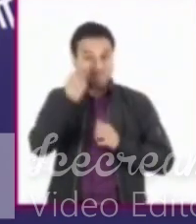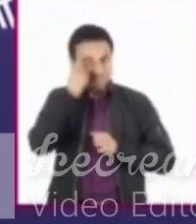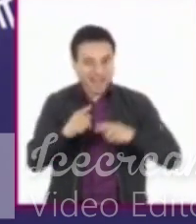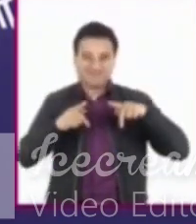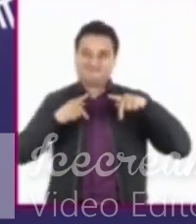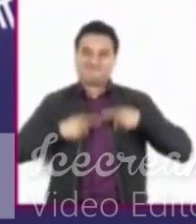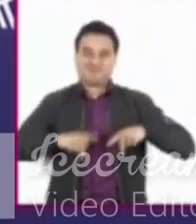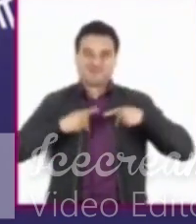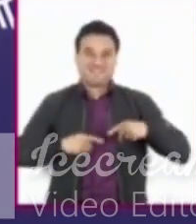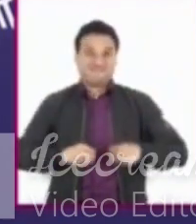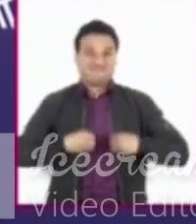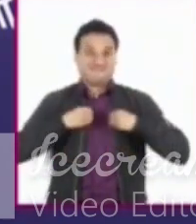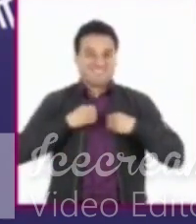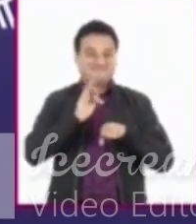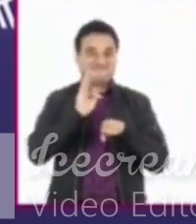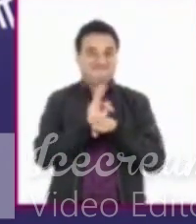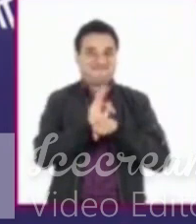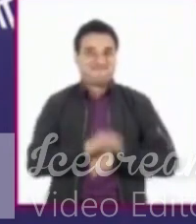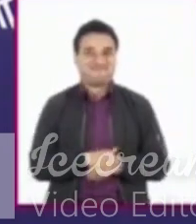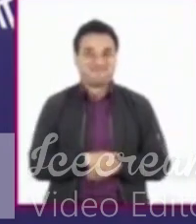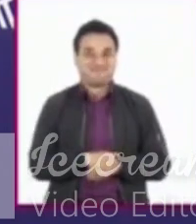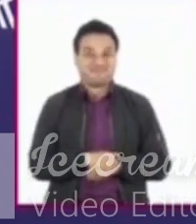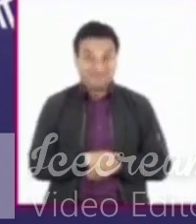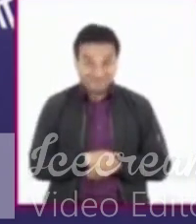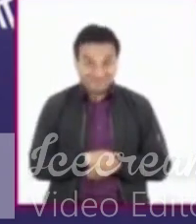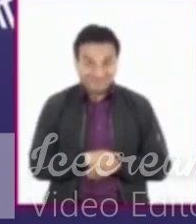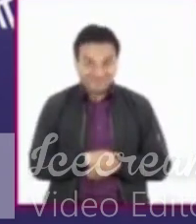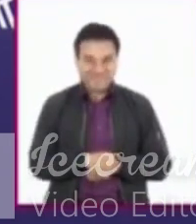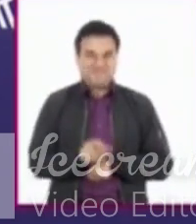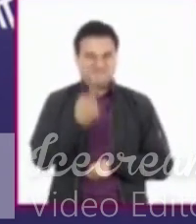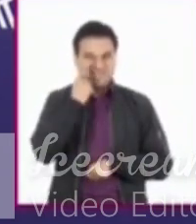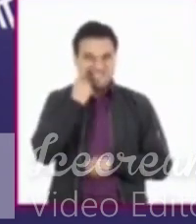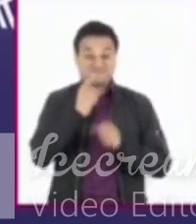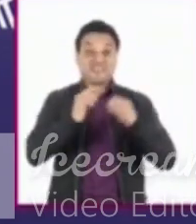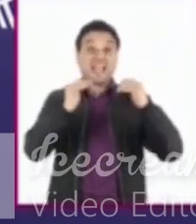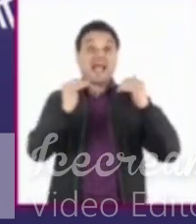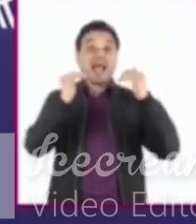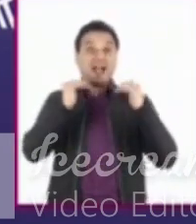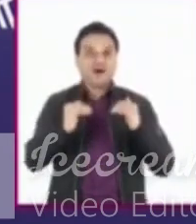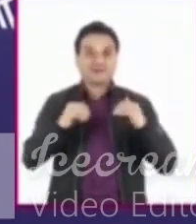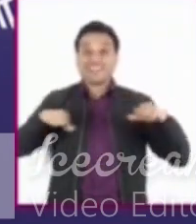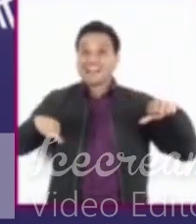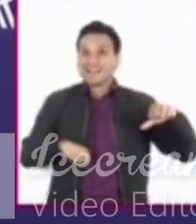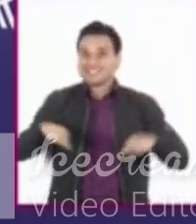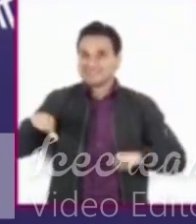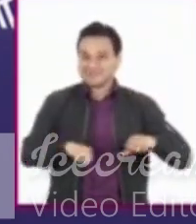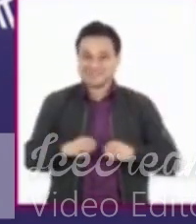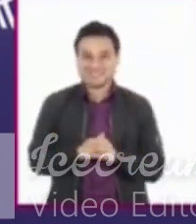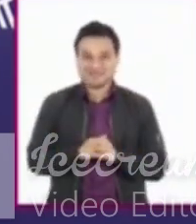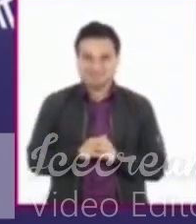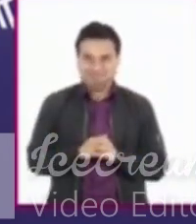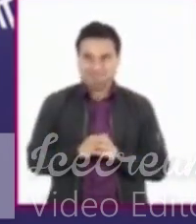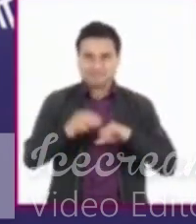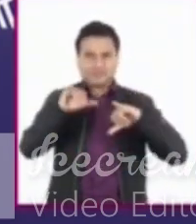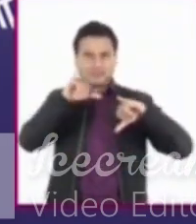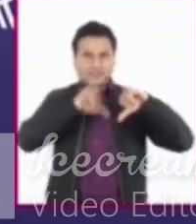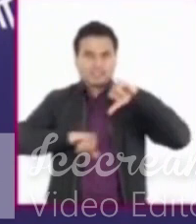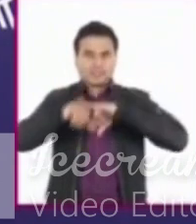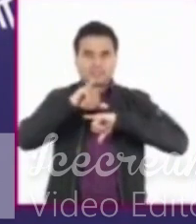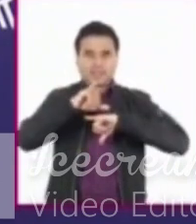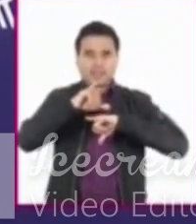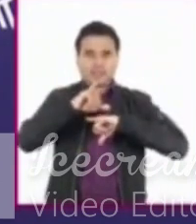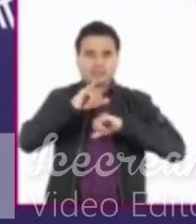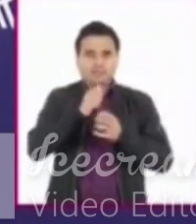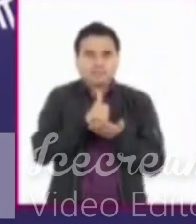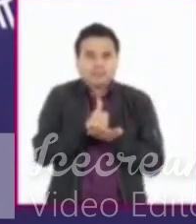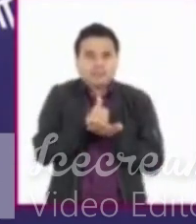humanas. Los invitamos a realizar la siguiente actividad para identificar las aportaciones de la química en